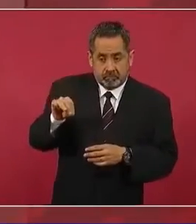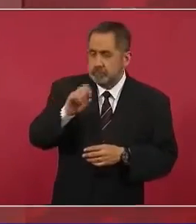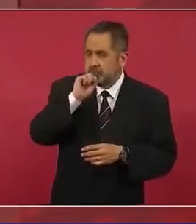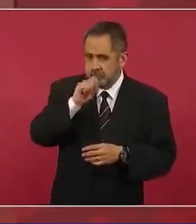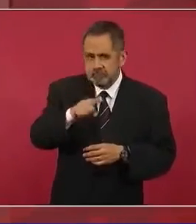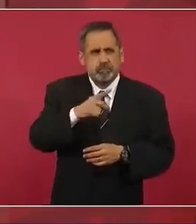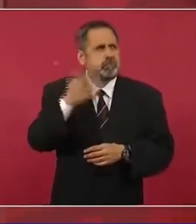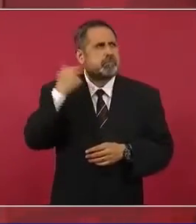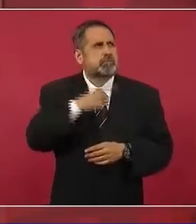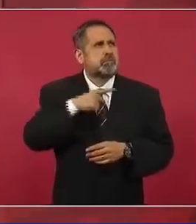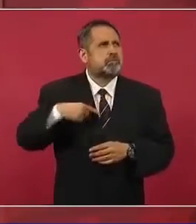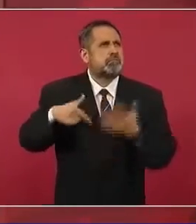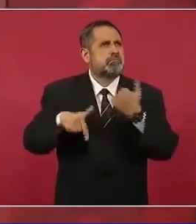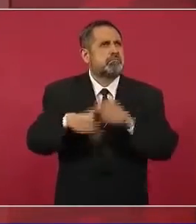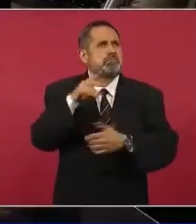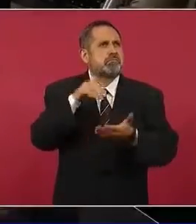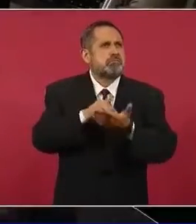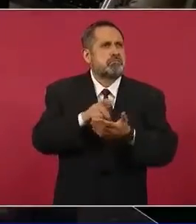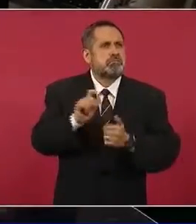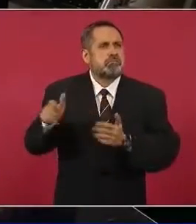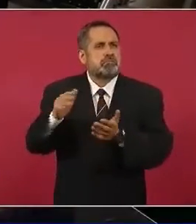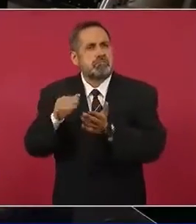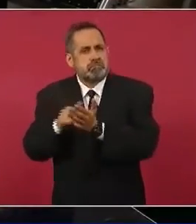de vida como 12 mil millones